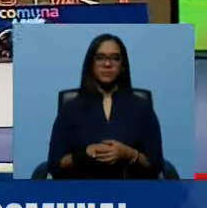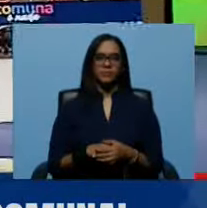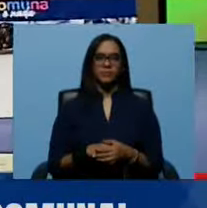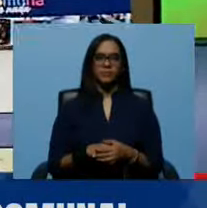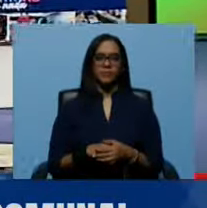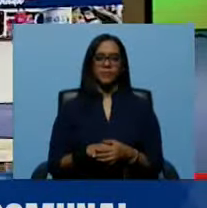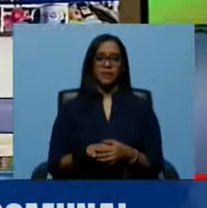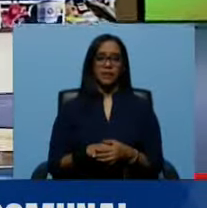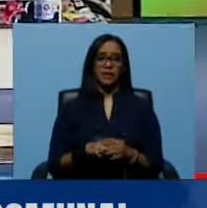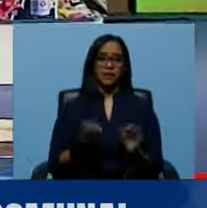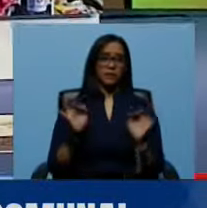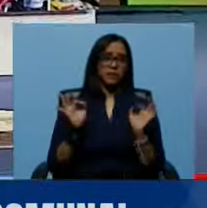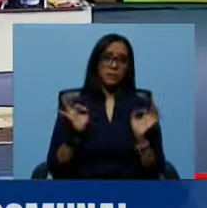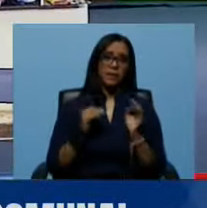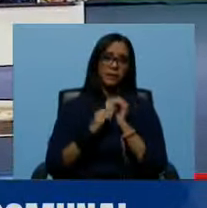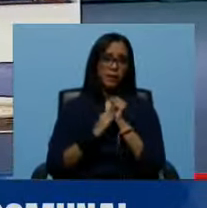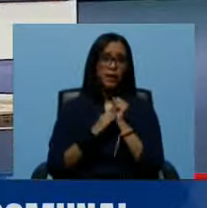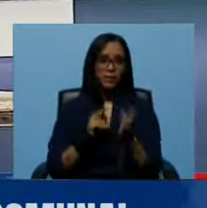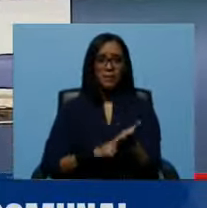Tremendo líder, ¿verdad?